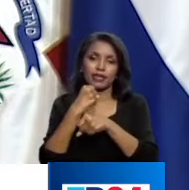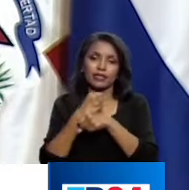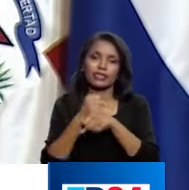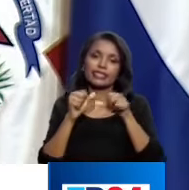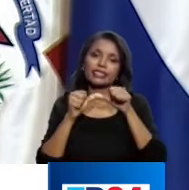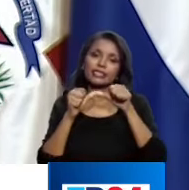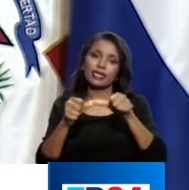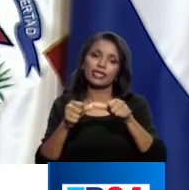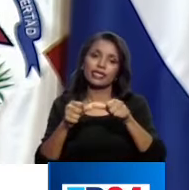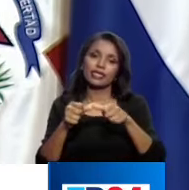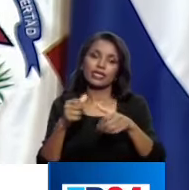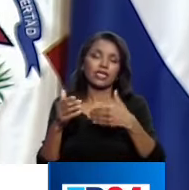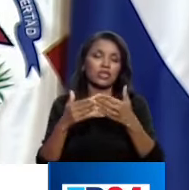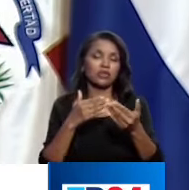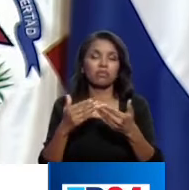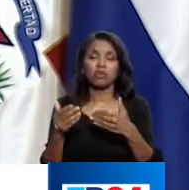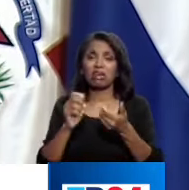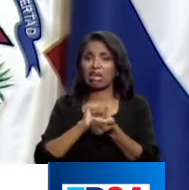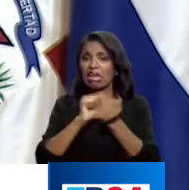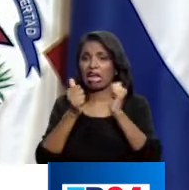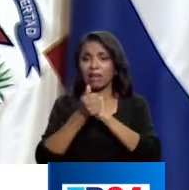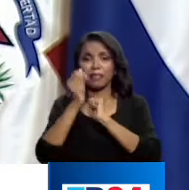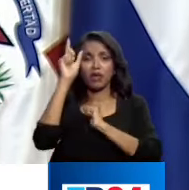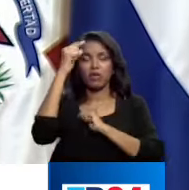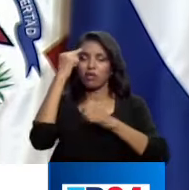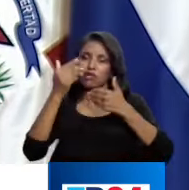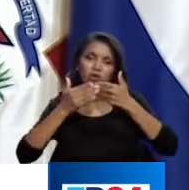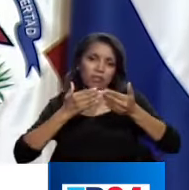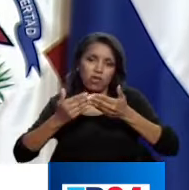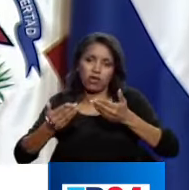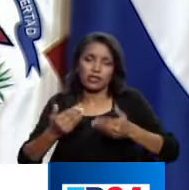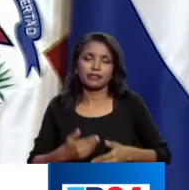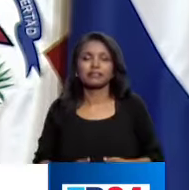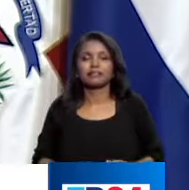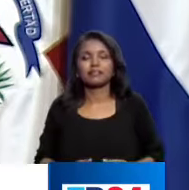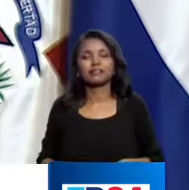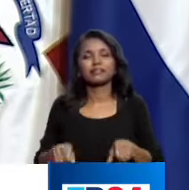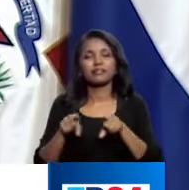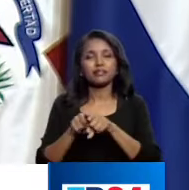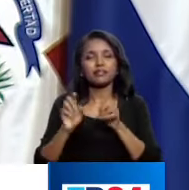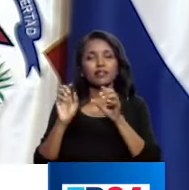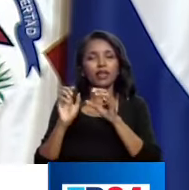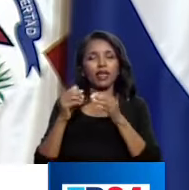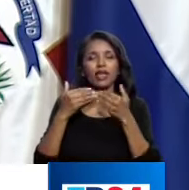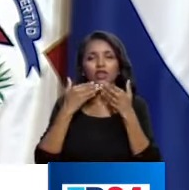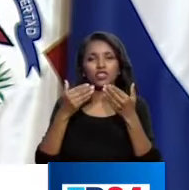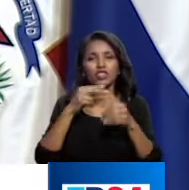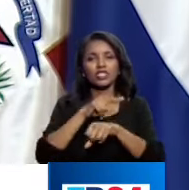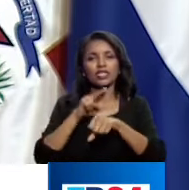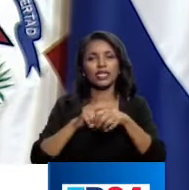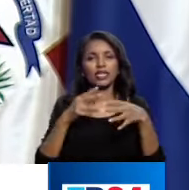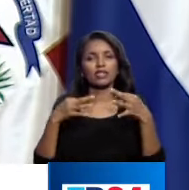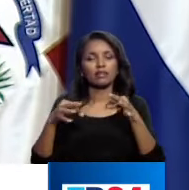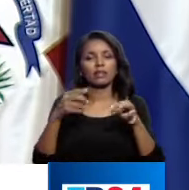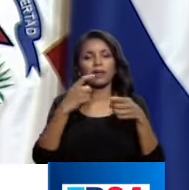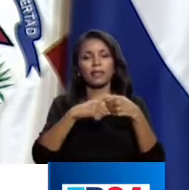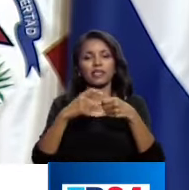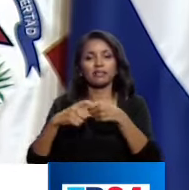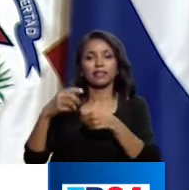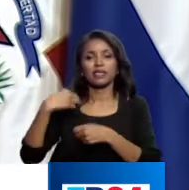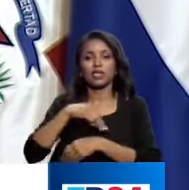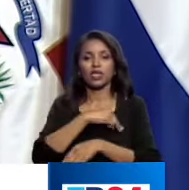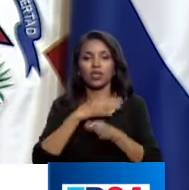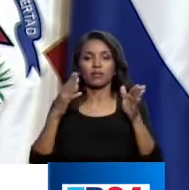el puesto independientemente de que cambien los gobiernos. Y lo otro es garantizar que en el Consejo Nacional de Turismo también tengamos que participen los